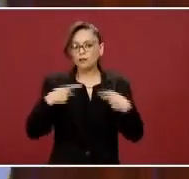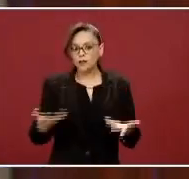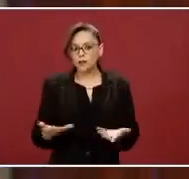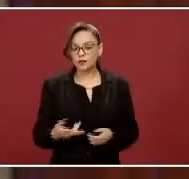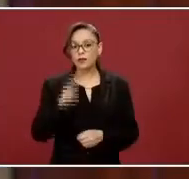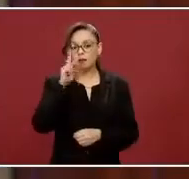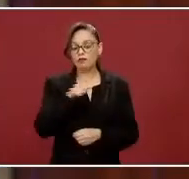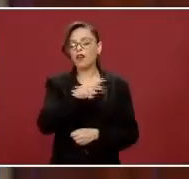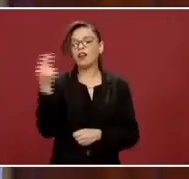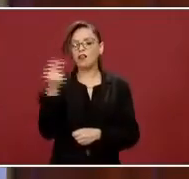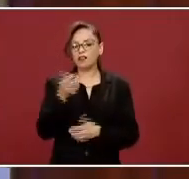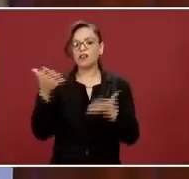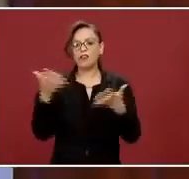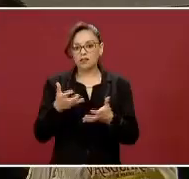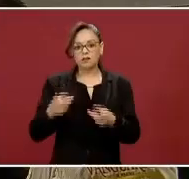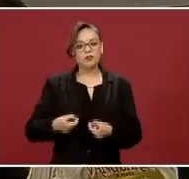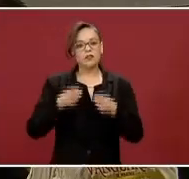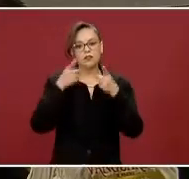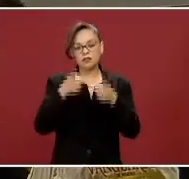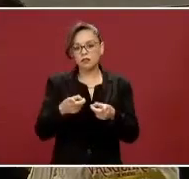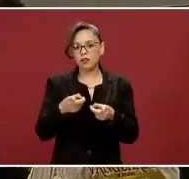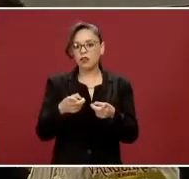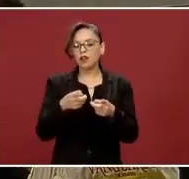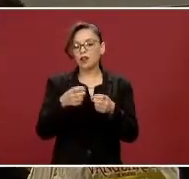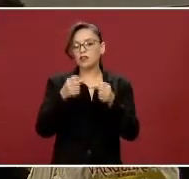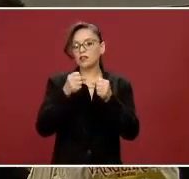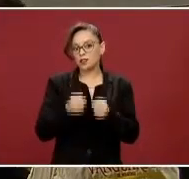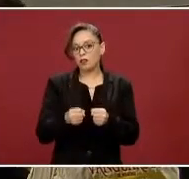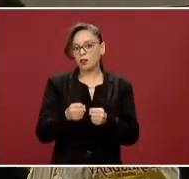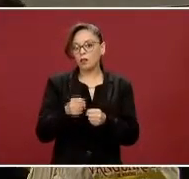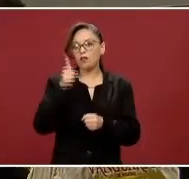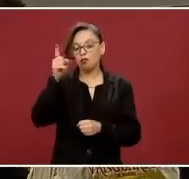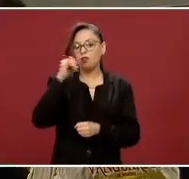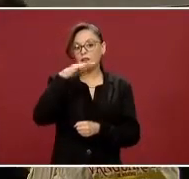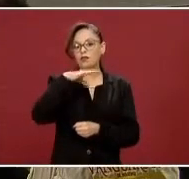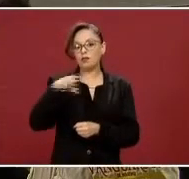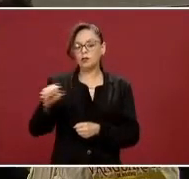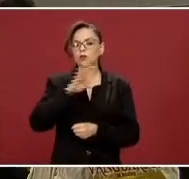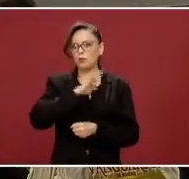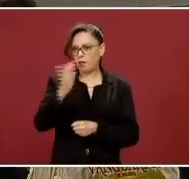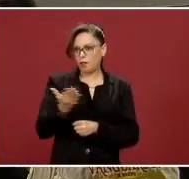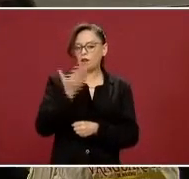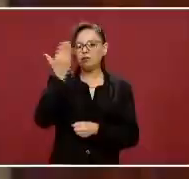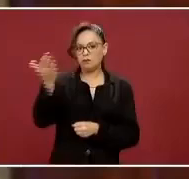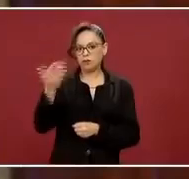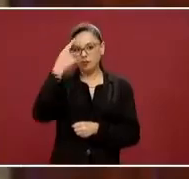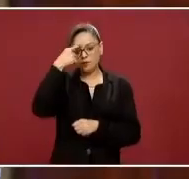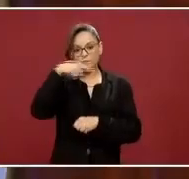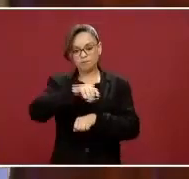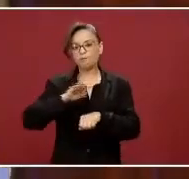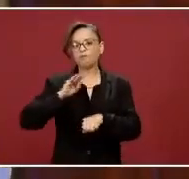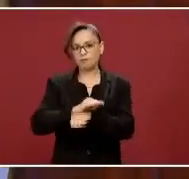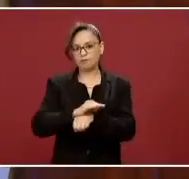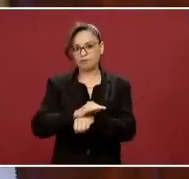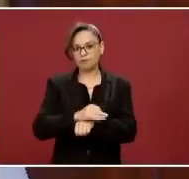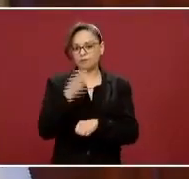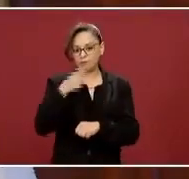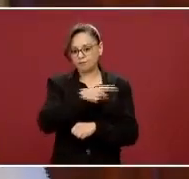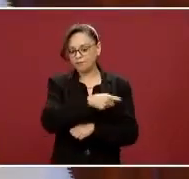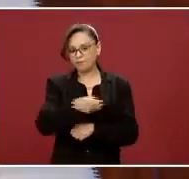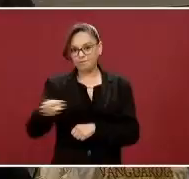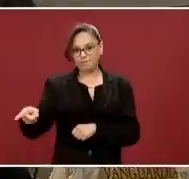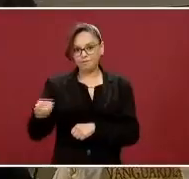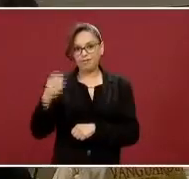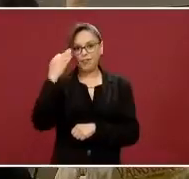lo menos que les den un seguro facultativo en el IMSS con nosotros, lo pueden solicitar, protéjanse en estas fechas. Muchas